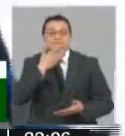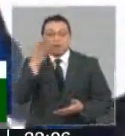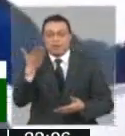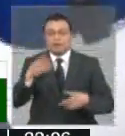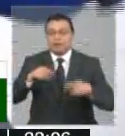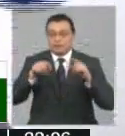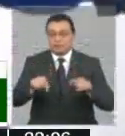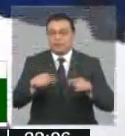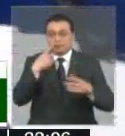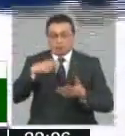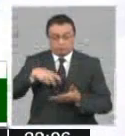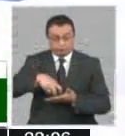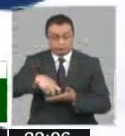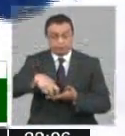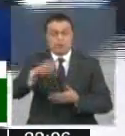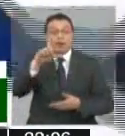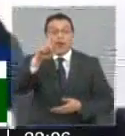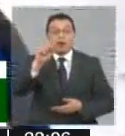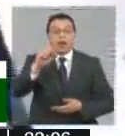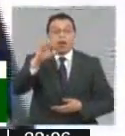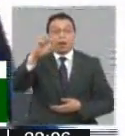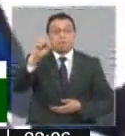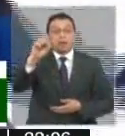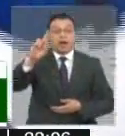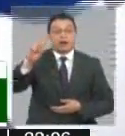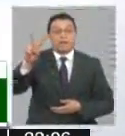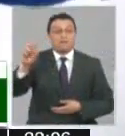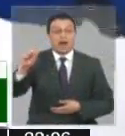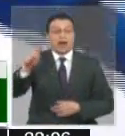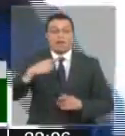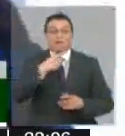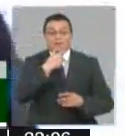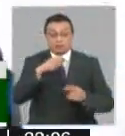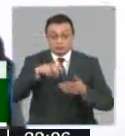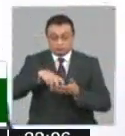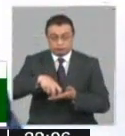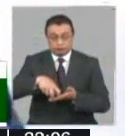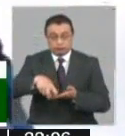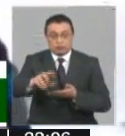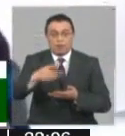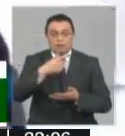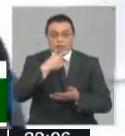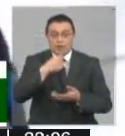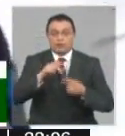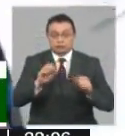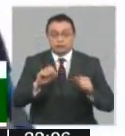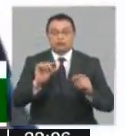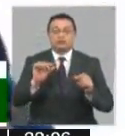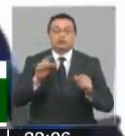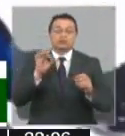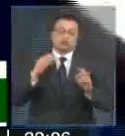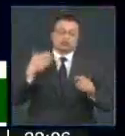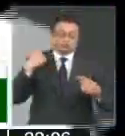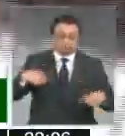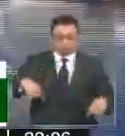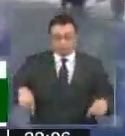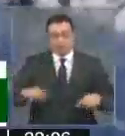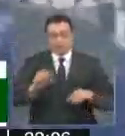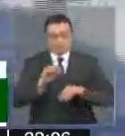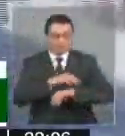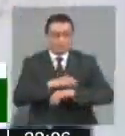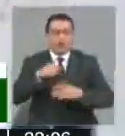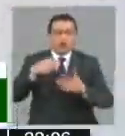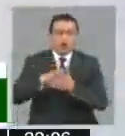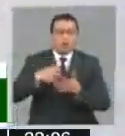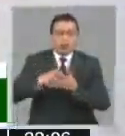La pista fácil de la barba. Y después el otro año no pude practicarlo. Tenía una descara. ¿Ya? Entonces no hice mucho